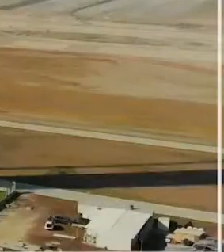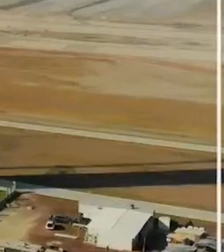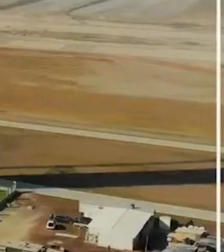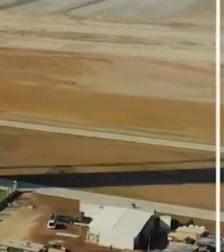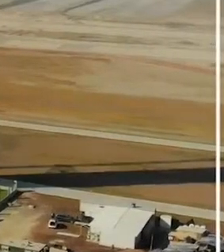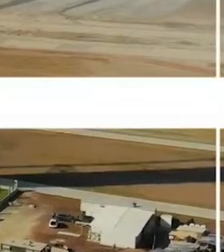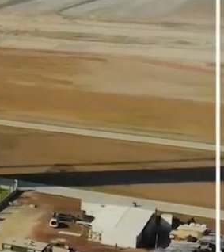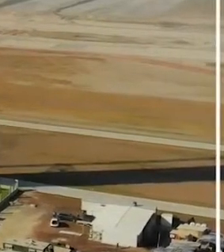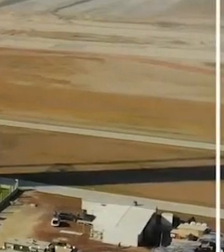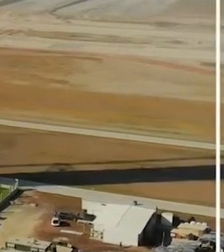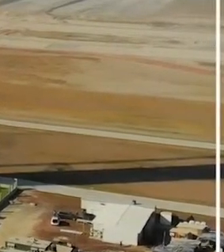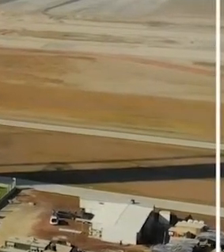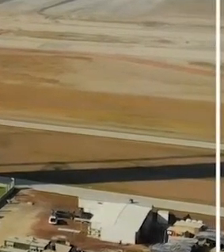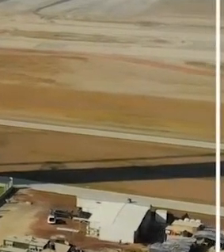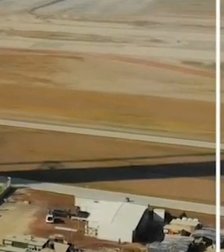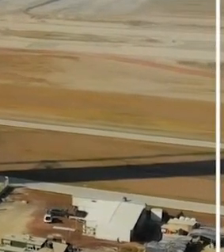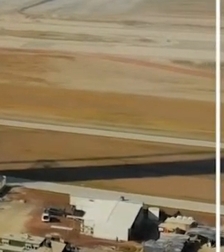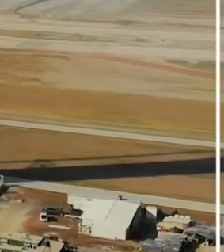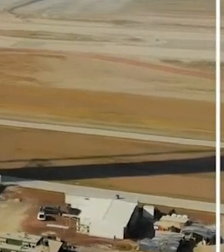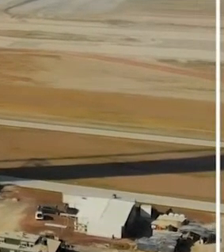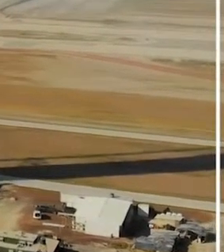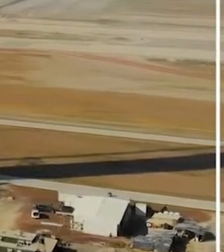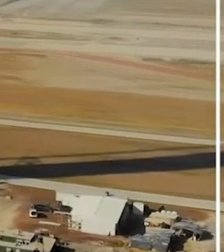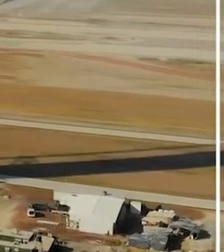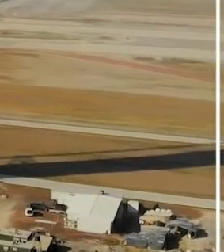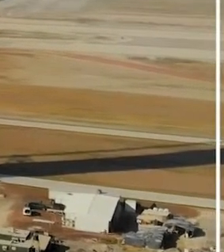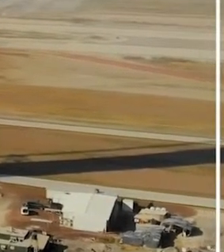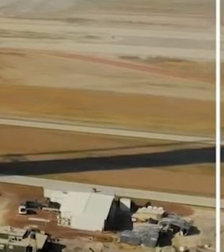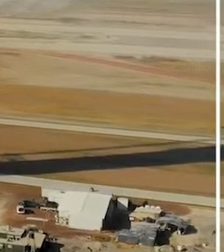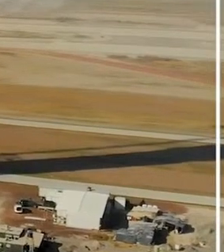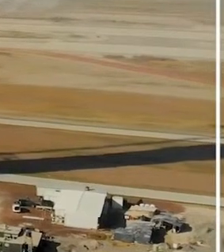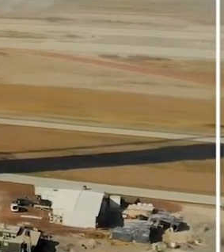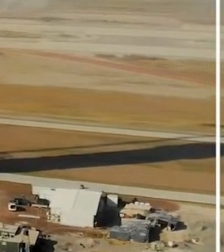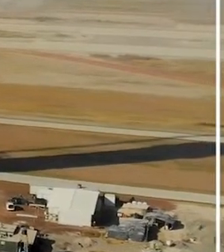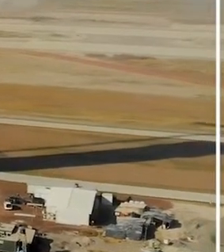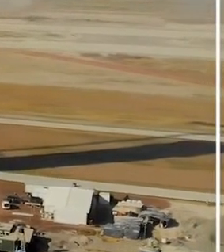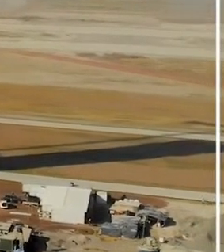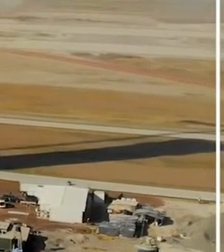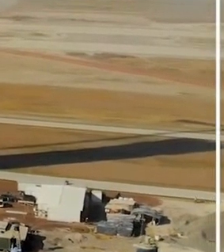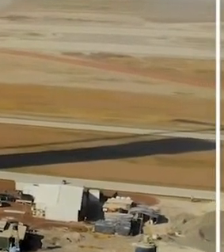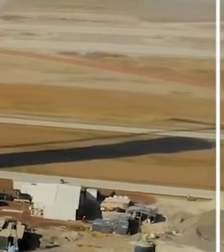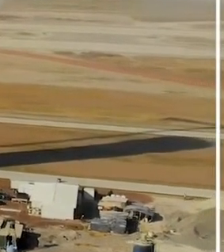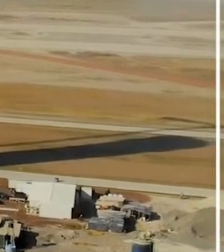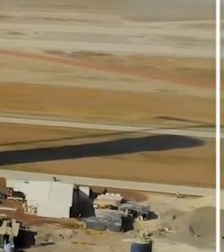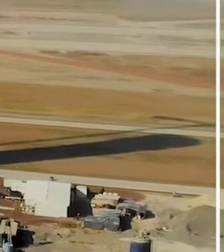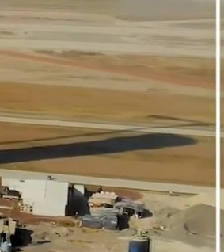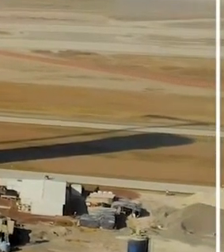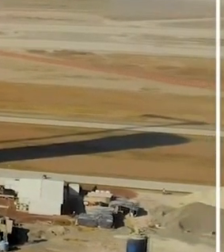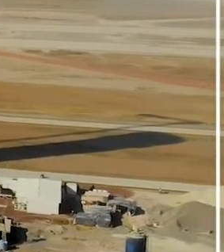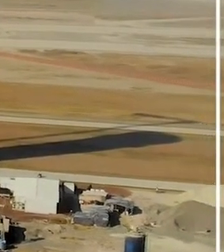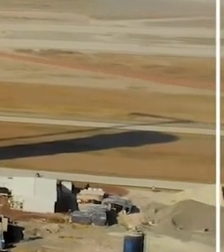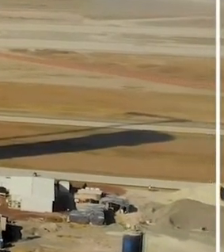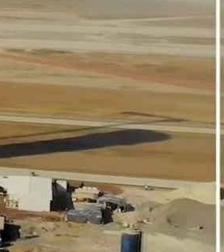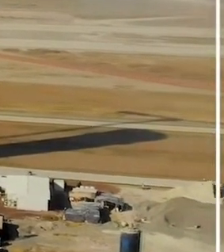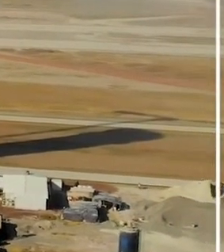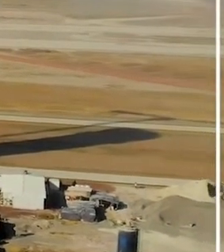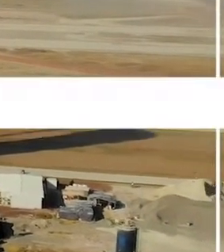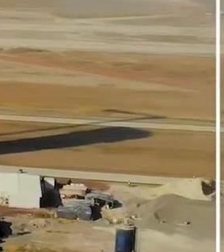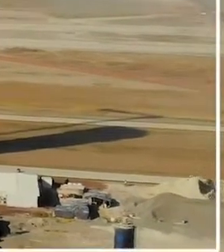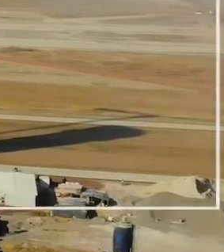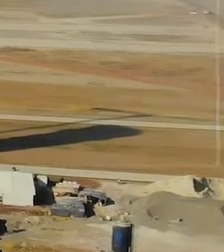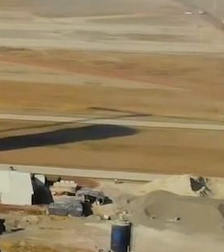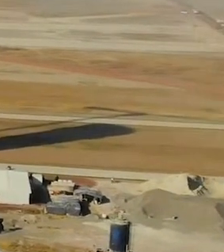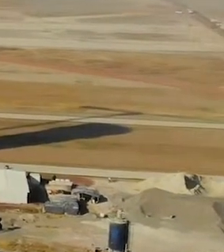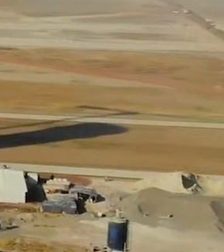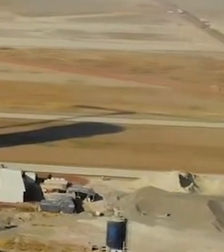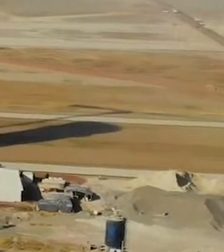La Secretaría de la Defensa Nacional informa los avances en la construcción del Aeropuerto Internacional Felipe Ángeles al 29 de